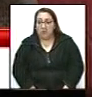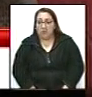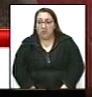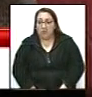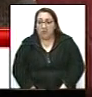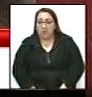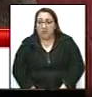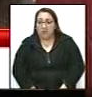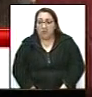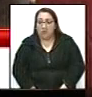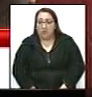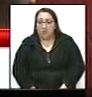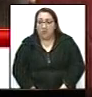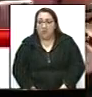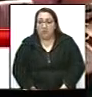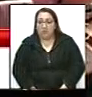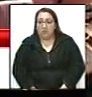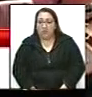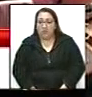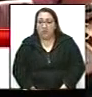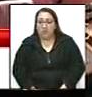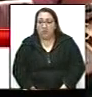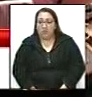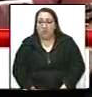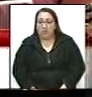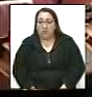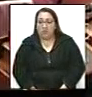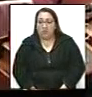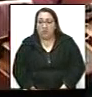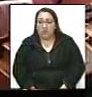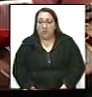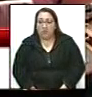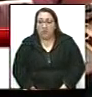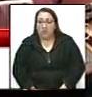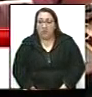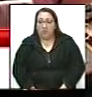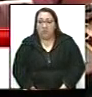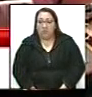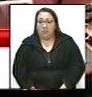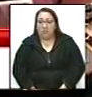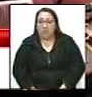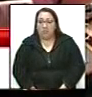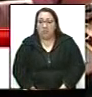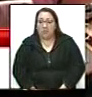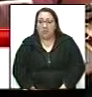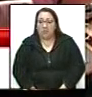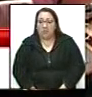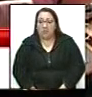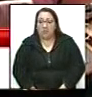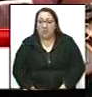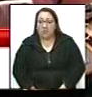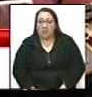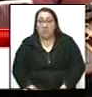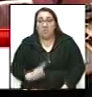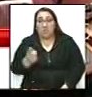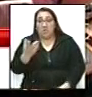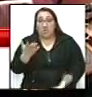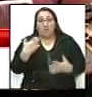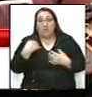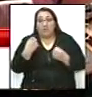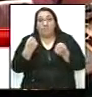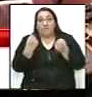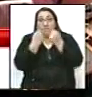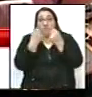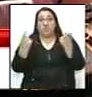De todas maneras, muchas gracias, señora Presidenta. Gracias, congresista Alcorta. Gracias, Presidenta. Primero, que no me deja de sorprender